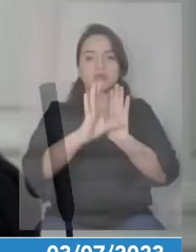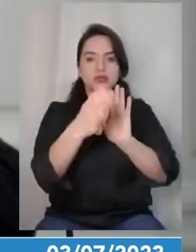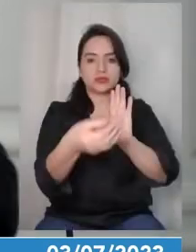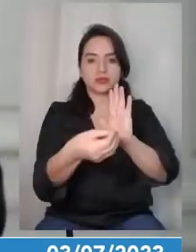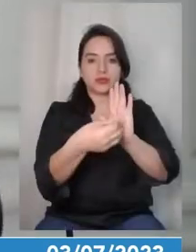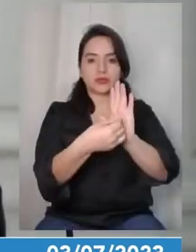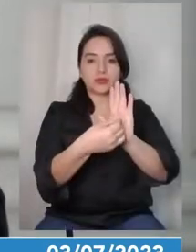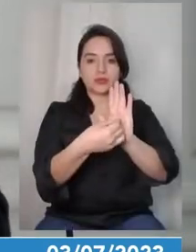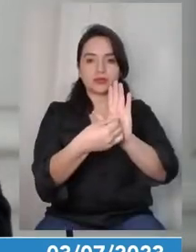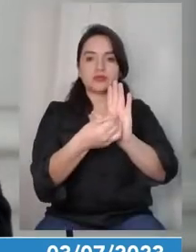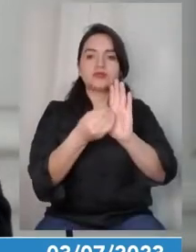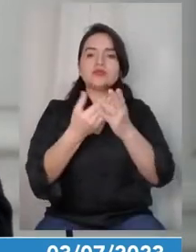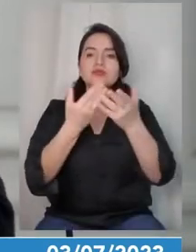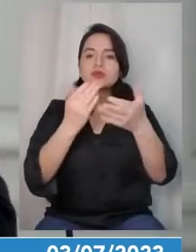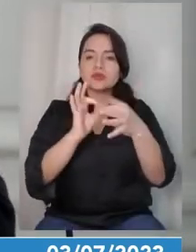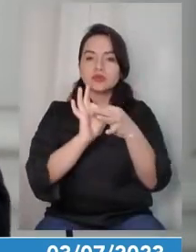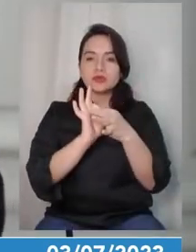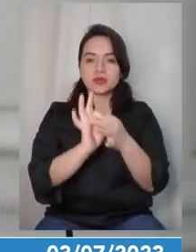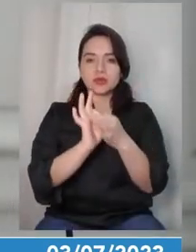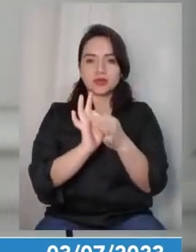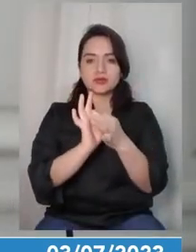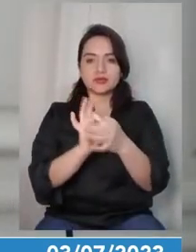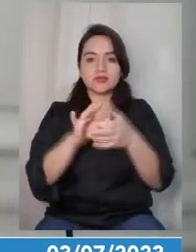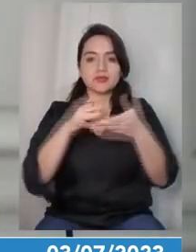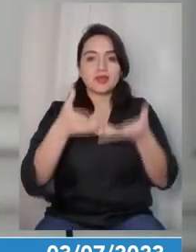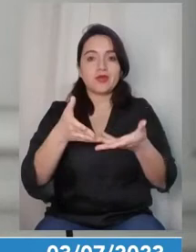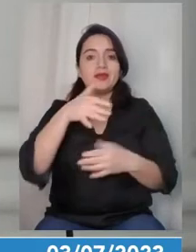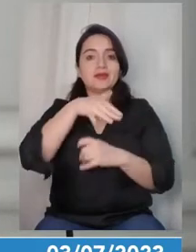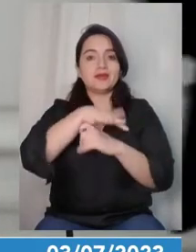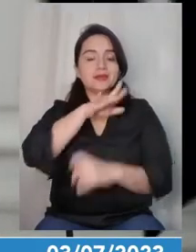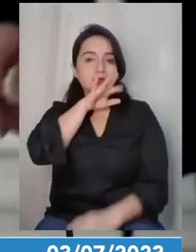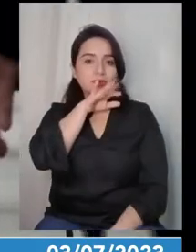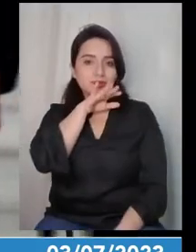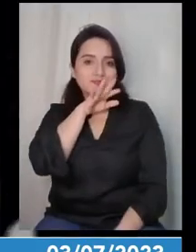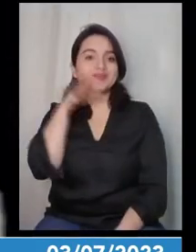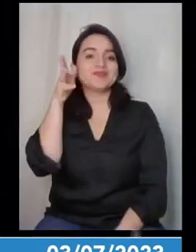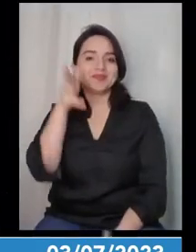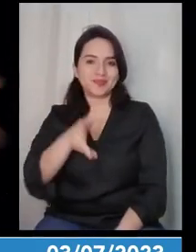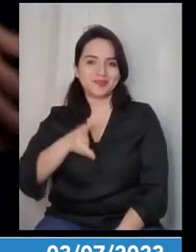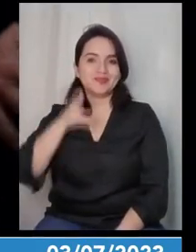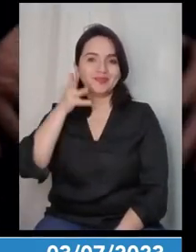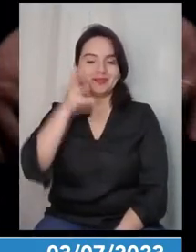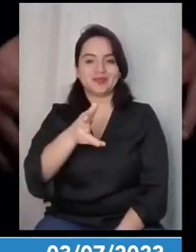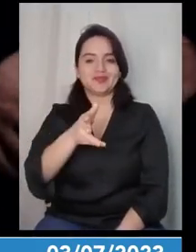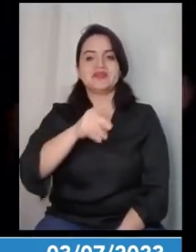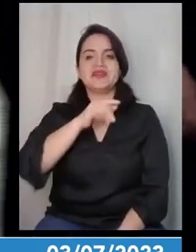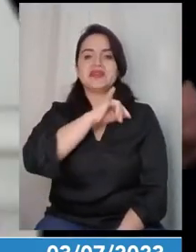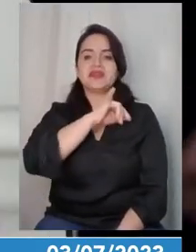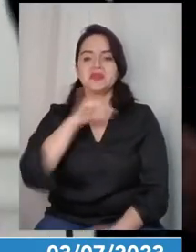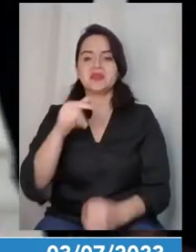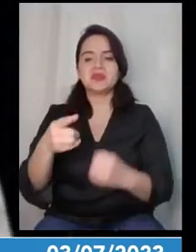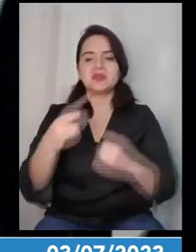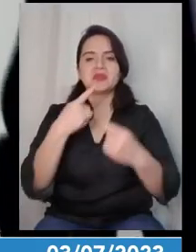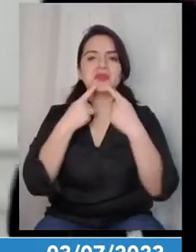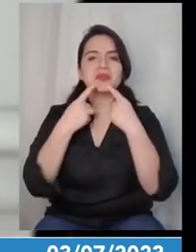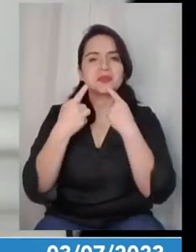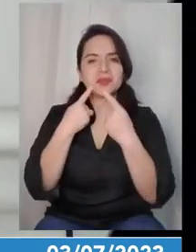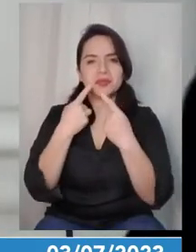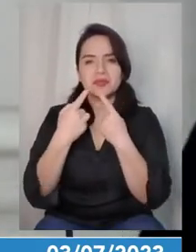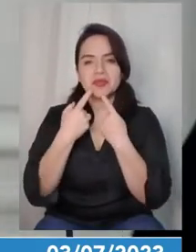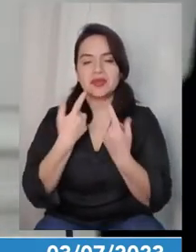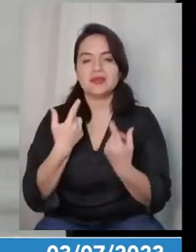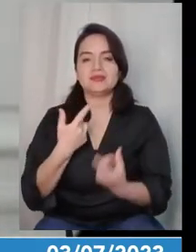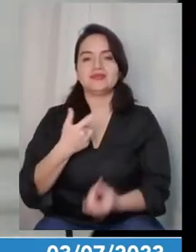Muchas gracias. Le ofrezco la palabra por 15 minutos, hasta por 15 minutos, después van a hacer preguntas los señores consejeros